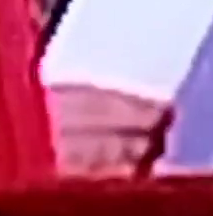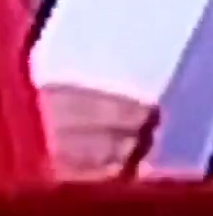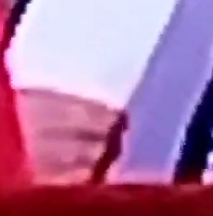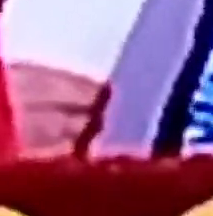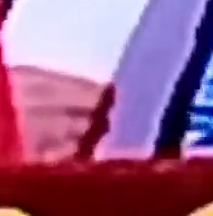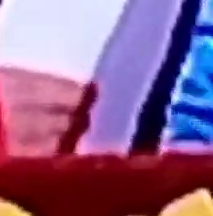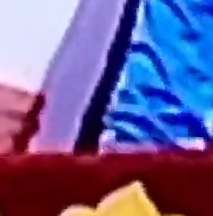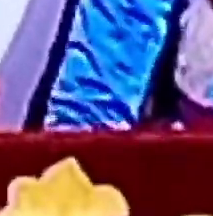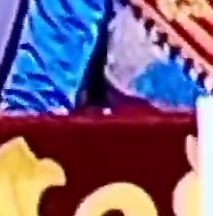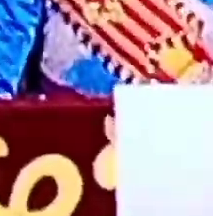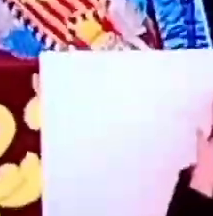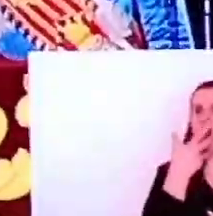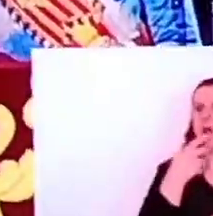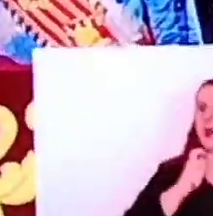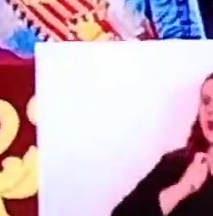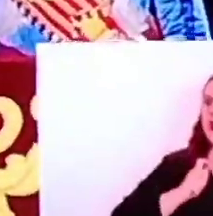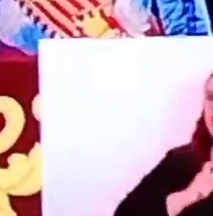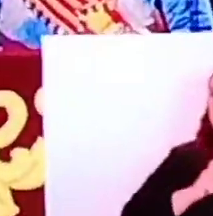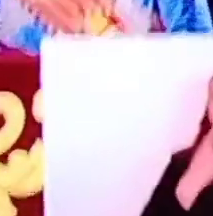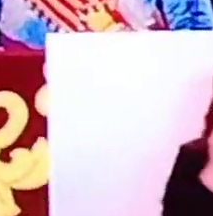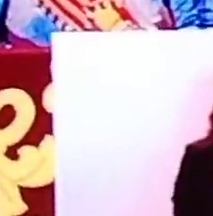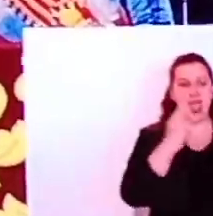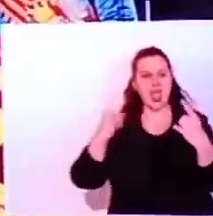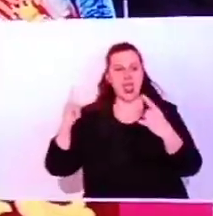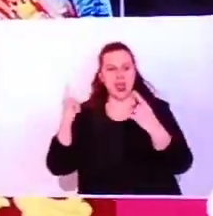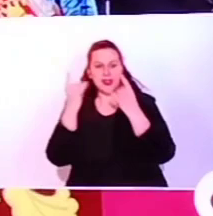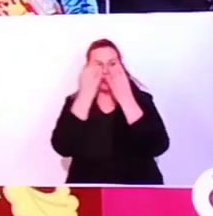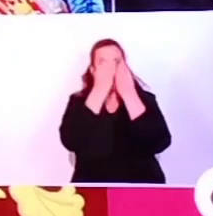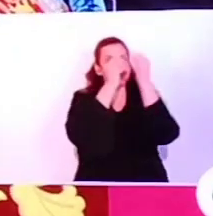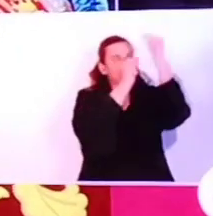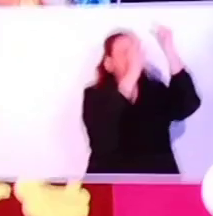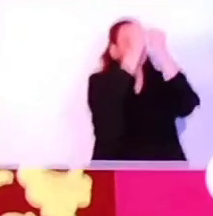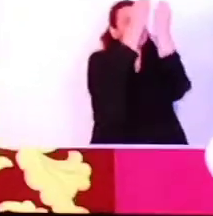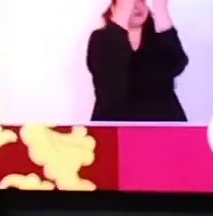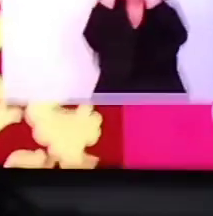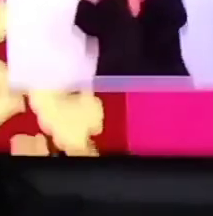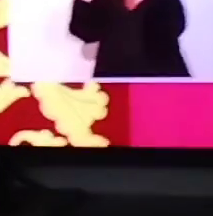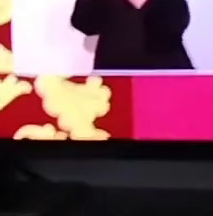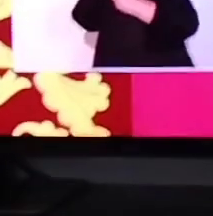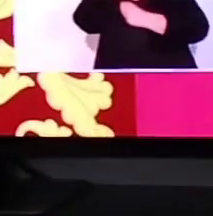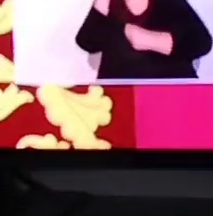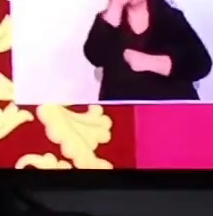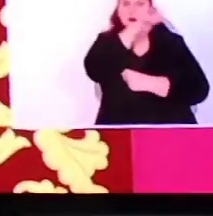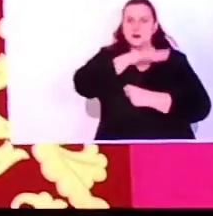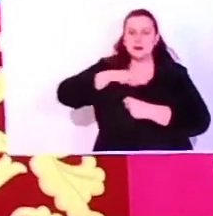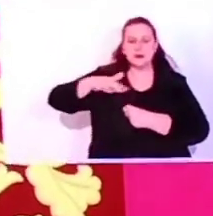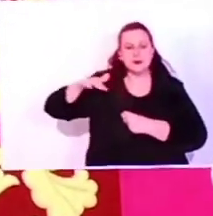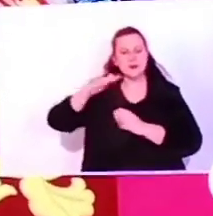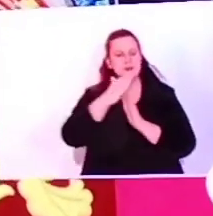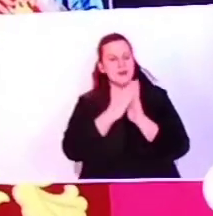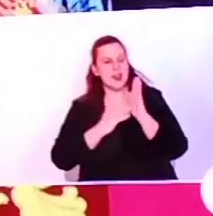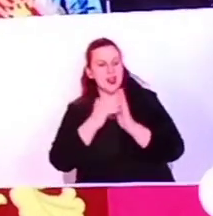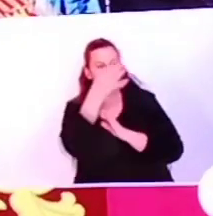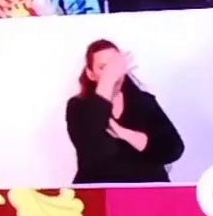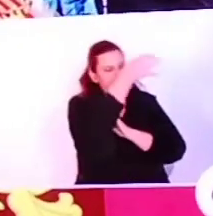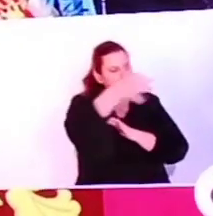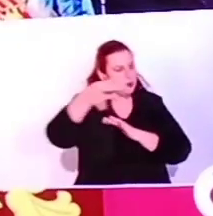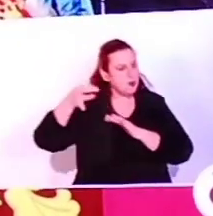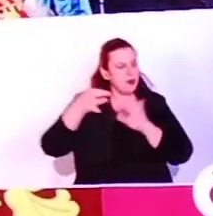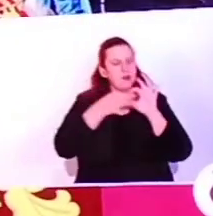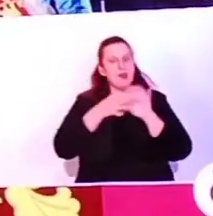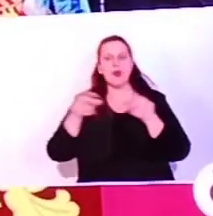color crea un jardí efímer que engalana Valencia y en sus pobles. Y ofrece del tabal y la